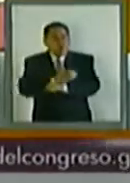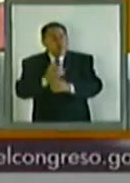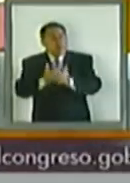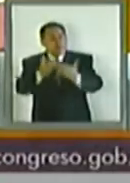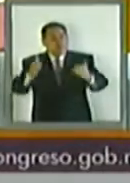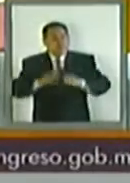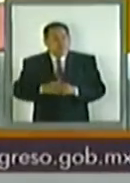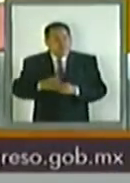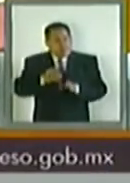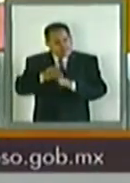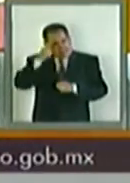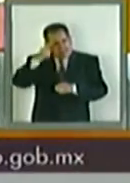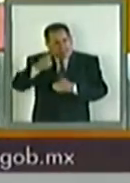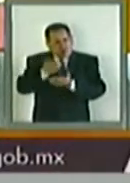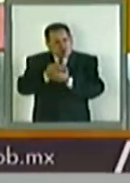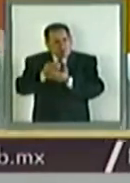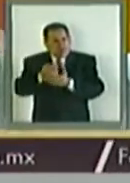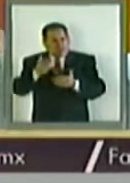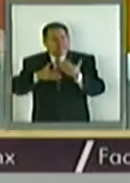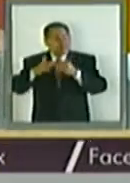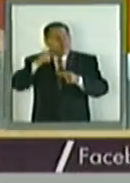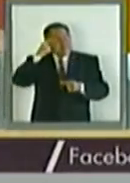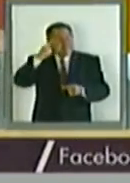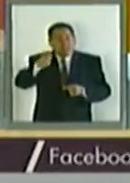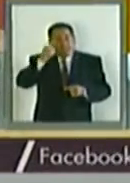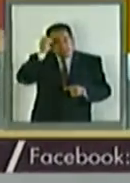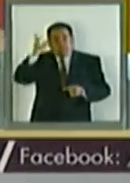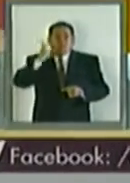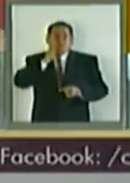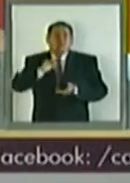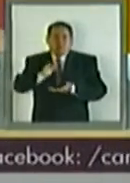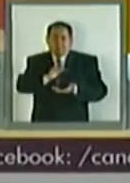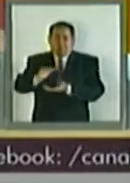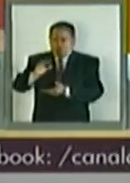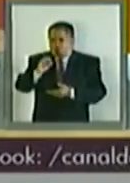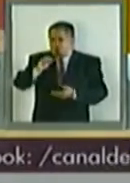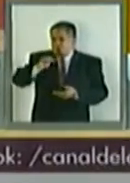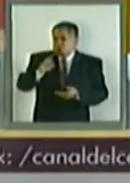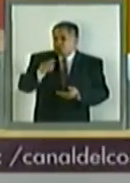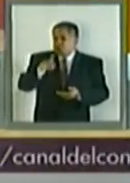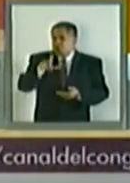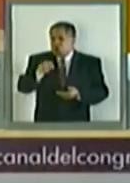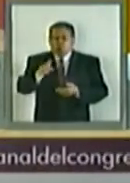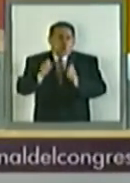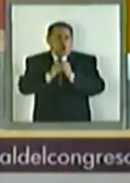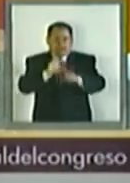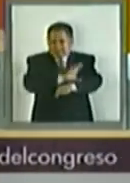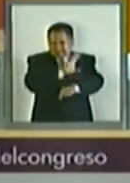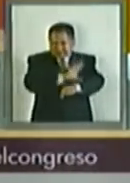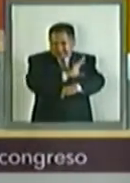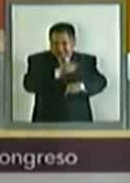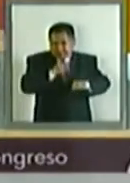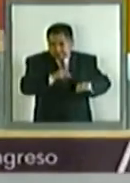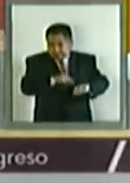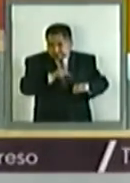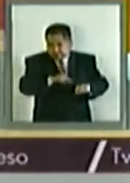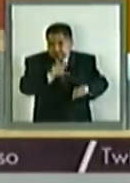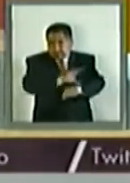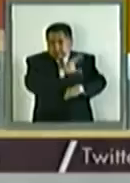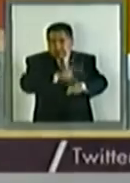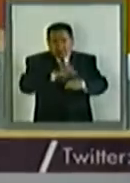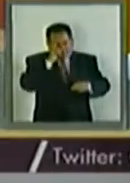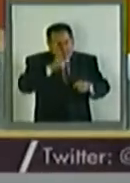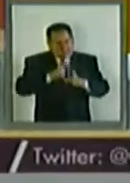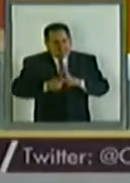lógica económica y productiva, no olvidemos que los precios del combustóleo, hablando ya 100% de electricidad, son utilizados